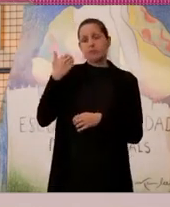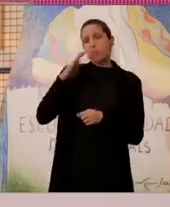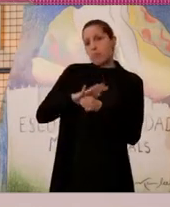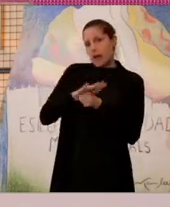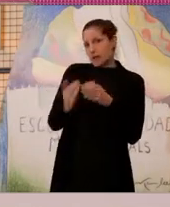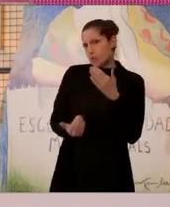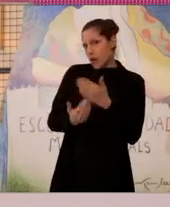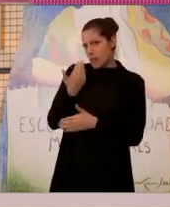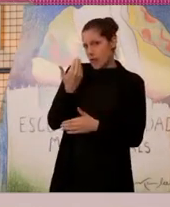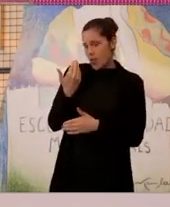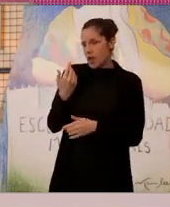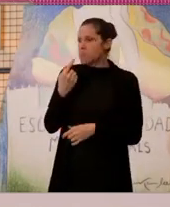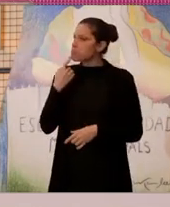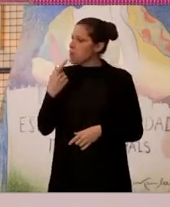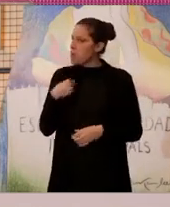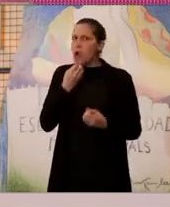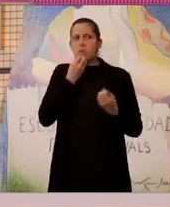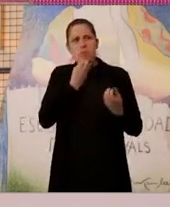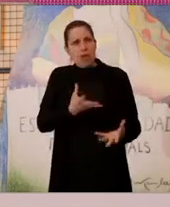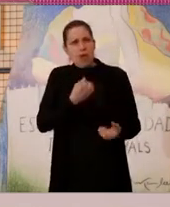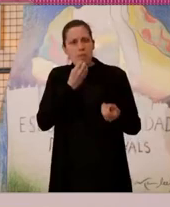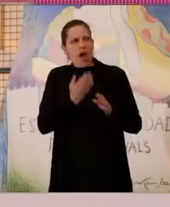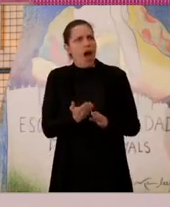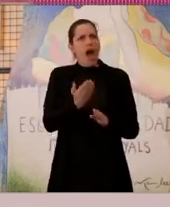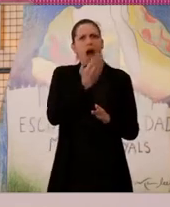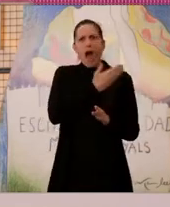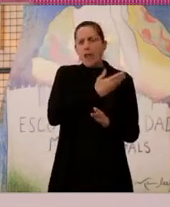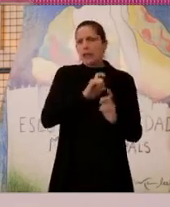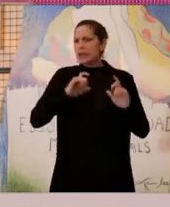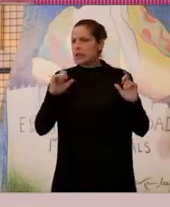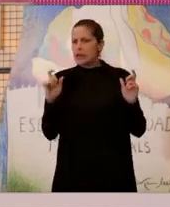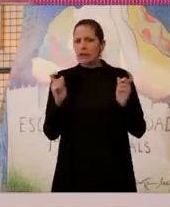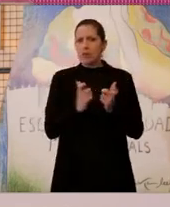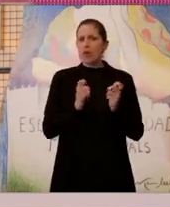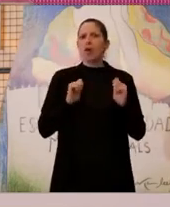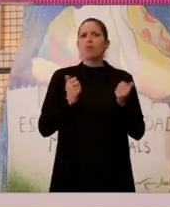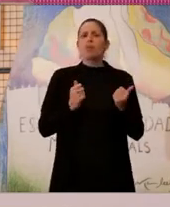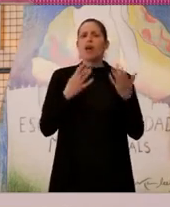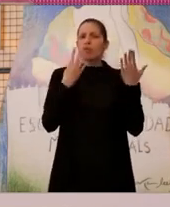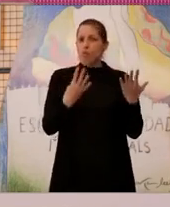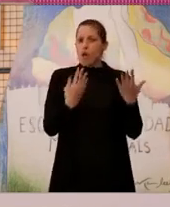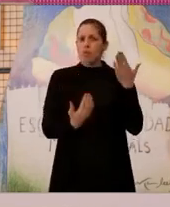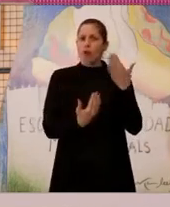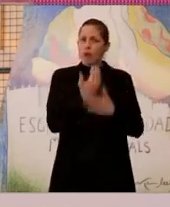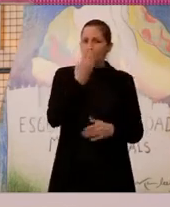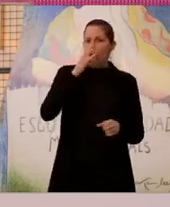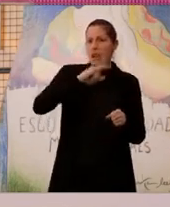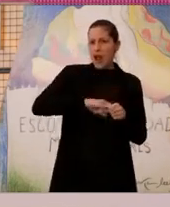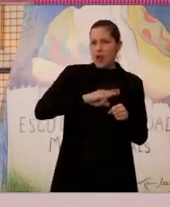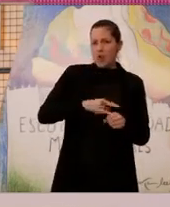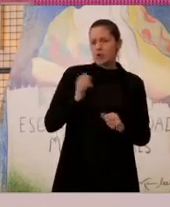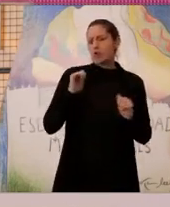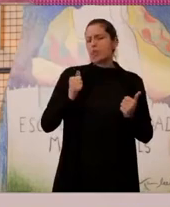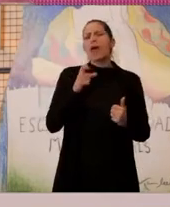dijeron Ay qué bien porque es que antes pues nos reunían a las 9 de la mañana del lunes nos pegaba una